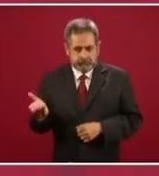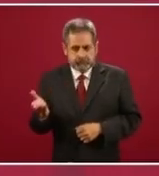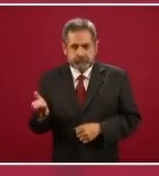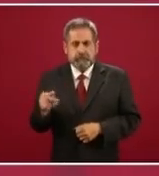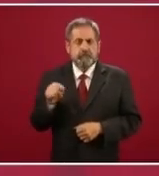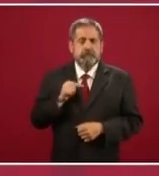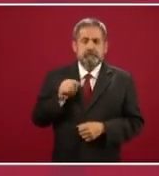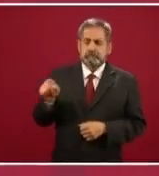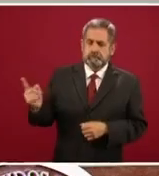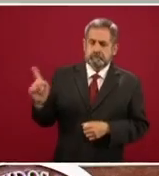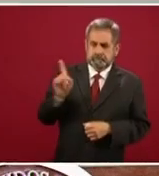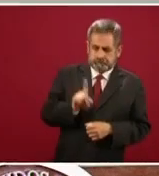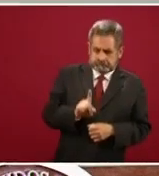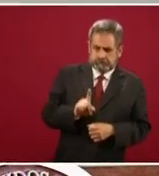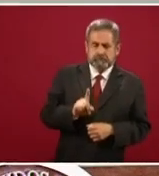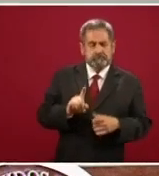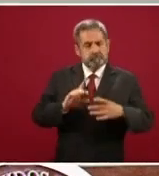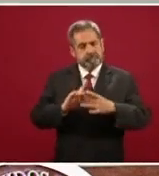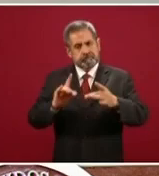que les informe,